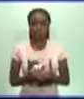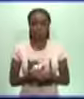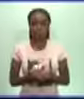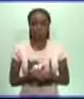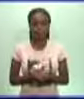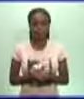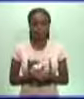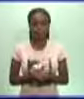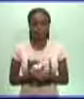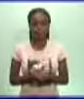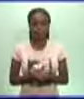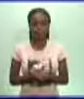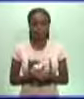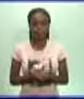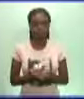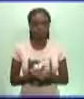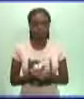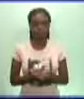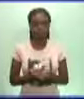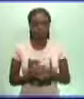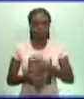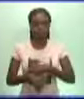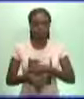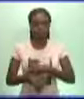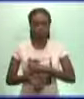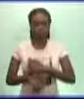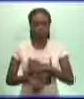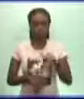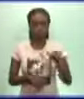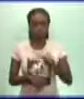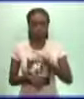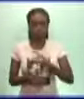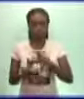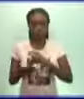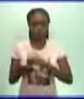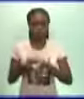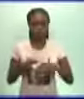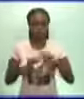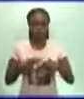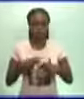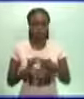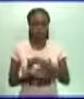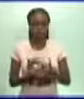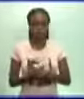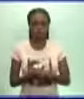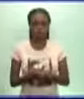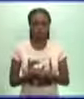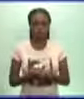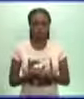que los clasifiques. Te ofrezco un breve tiempo para que realices este ejercicio.